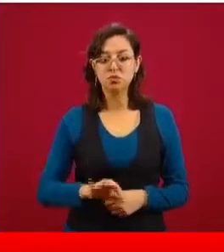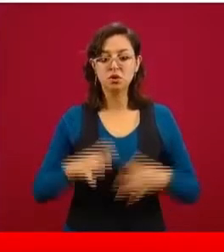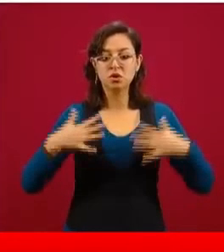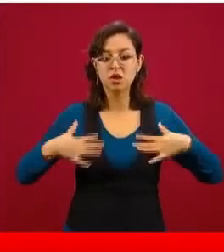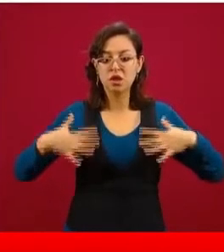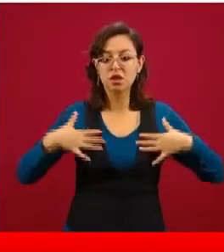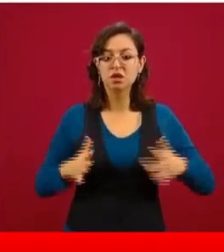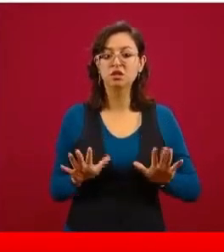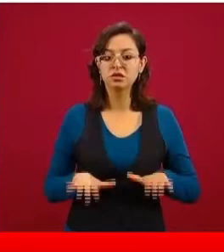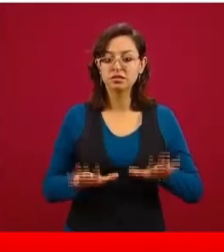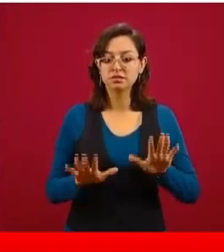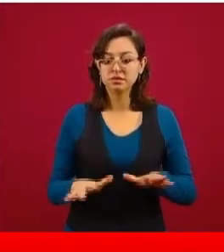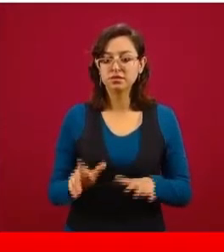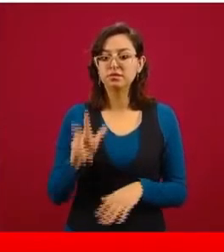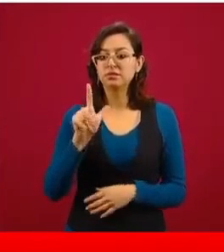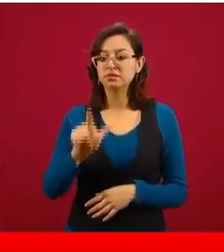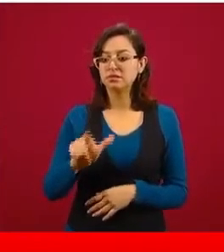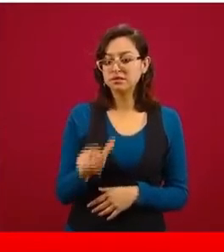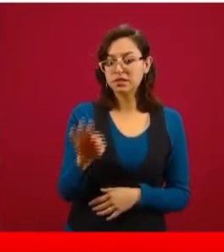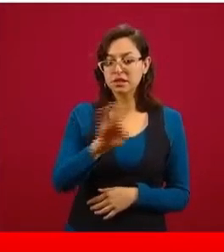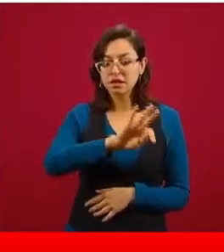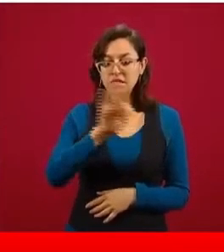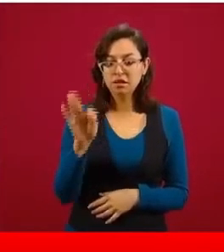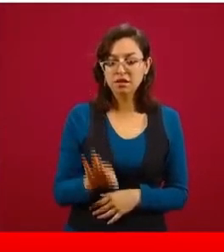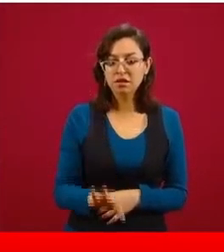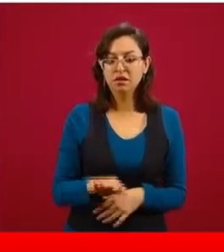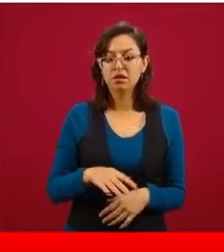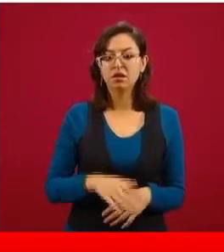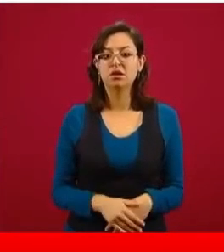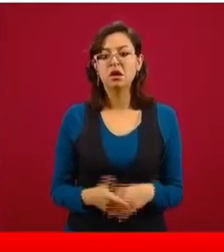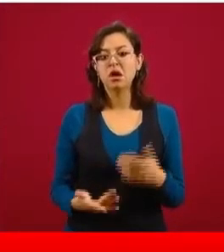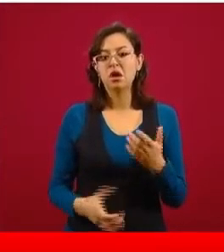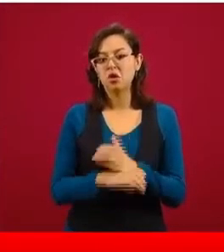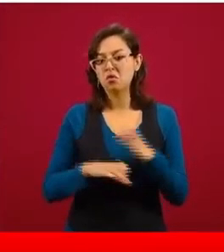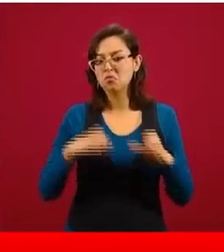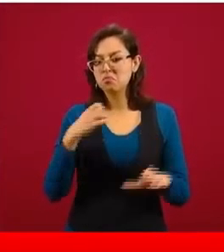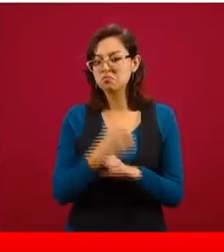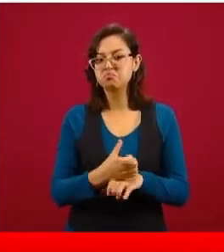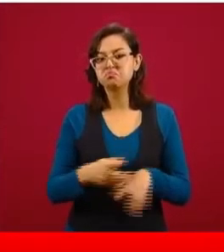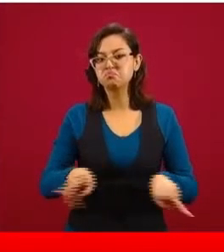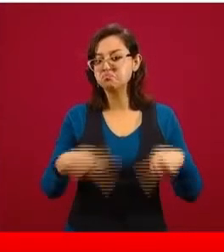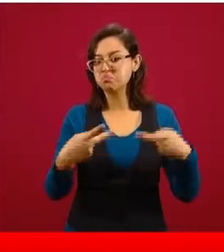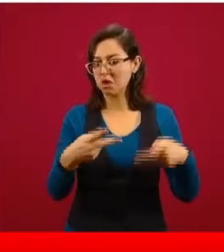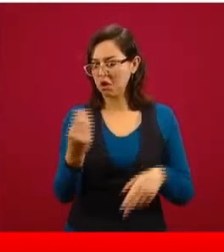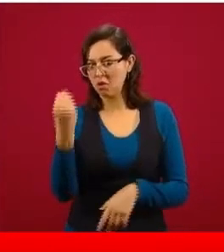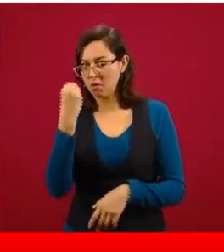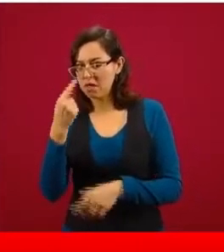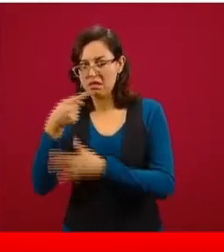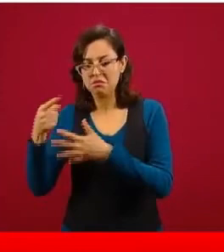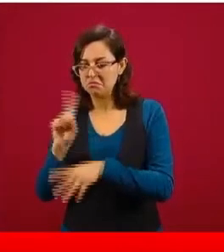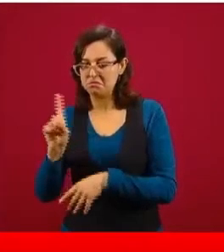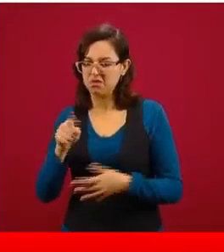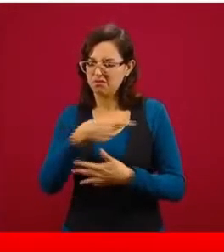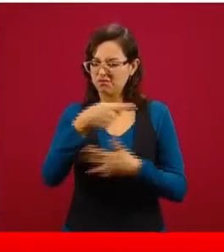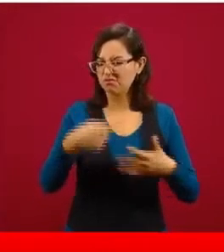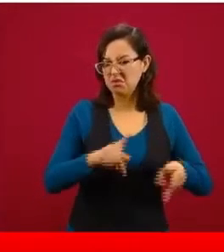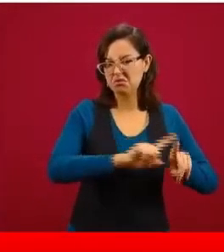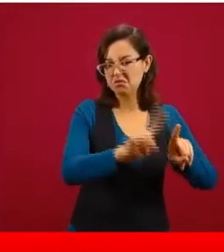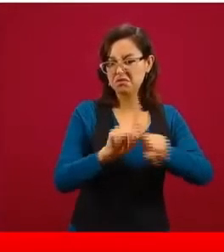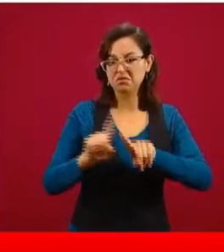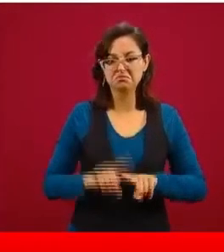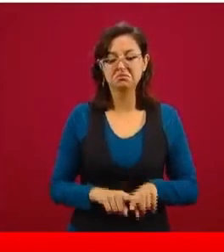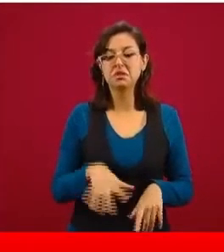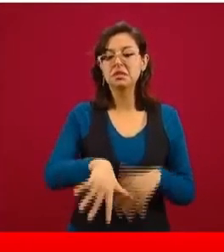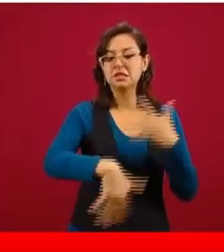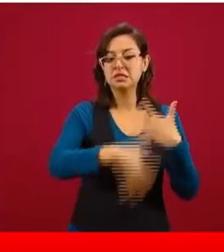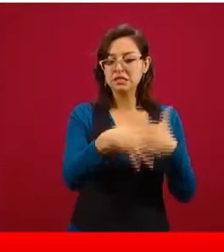textil, 17%, comercio de productos no esenciales, 15%, otros